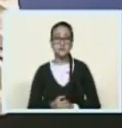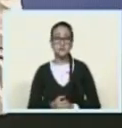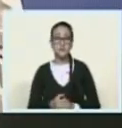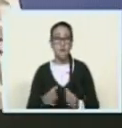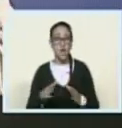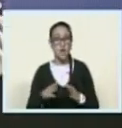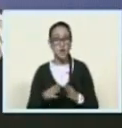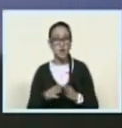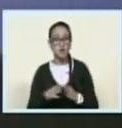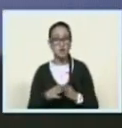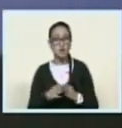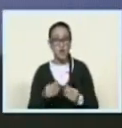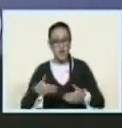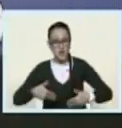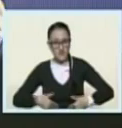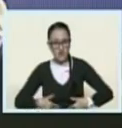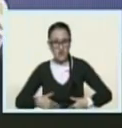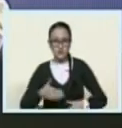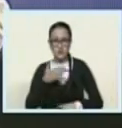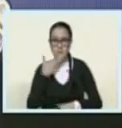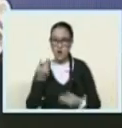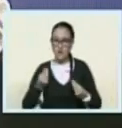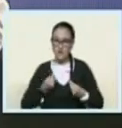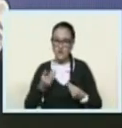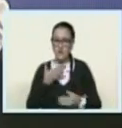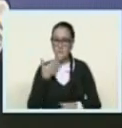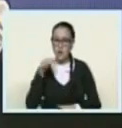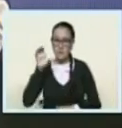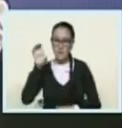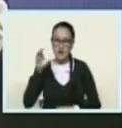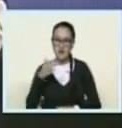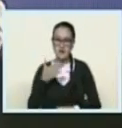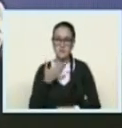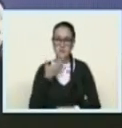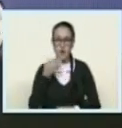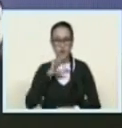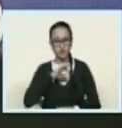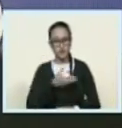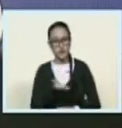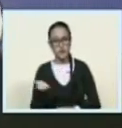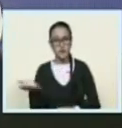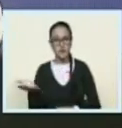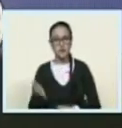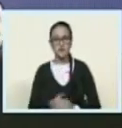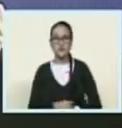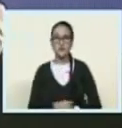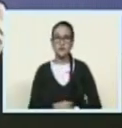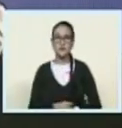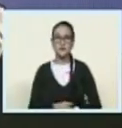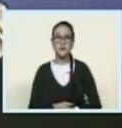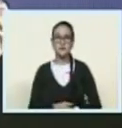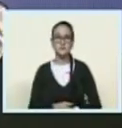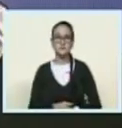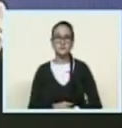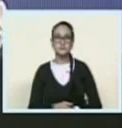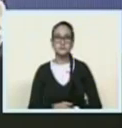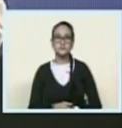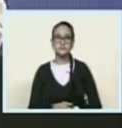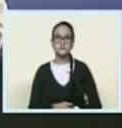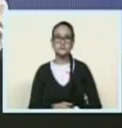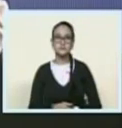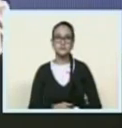del esfuerzo por tener una mejor vida, un mejor país, una mejor sociedad. Por eso estoy en